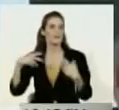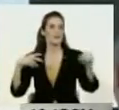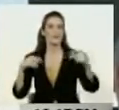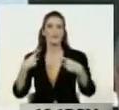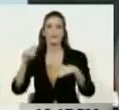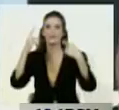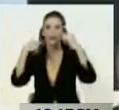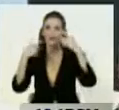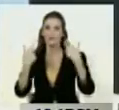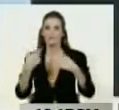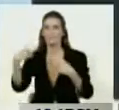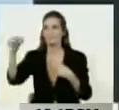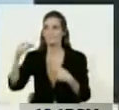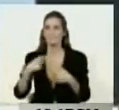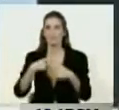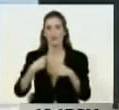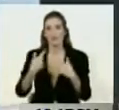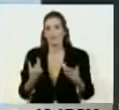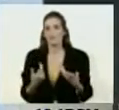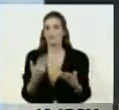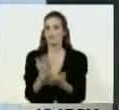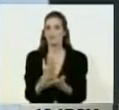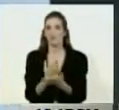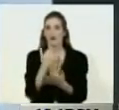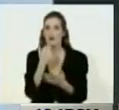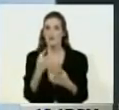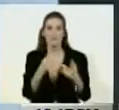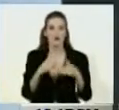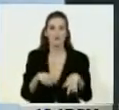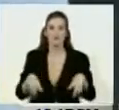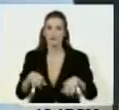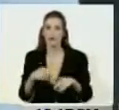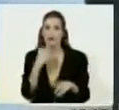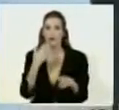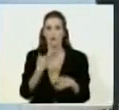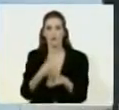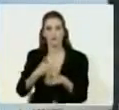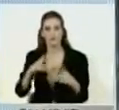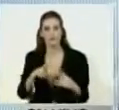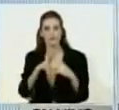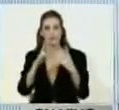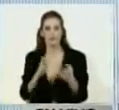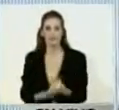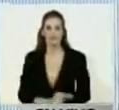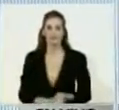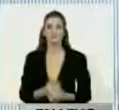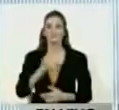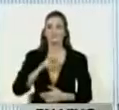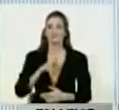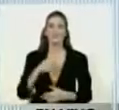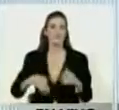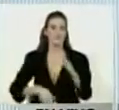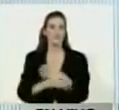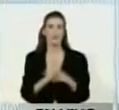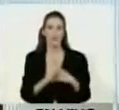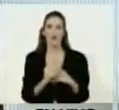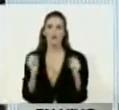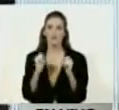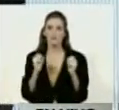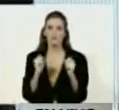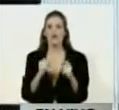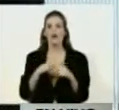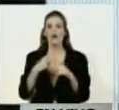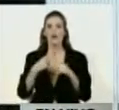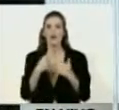después Hugo. Pero siempre buscábamos un espacio para encontrarnos. Nos fuimos para Mérida, entonces